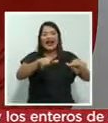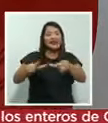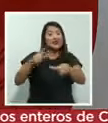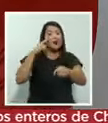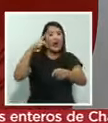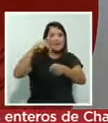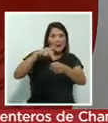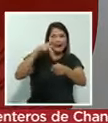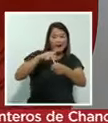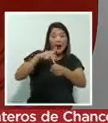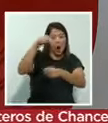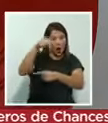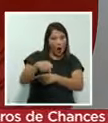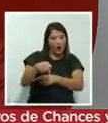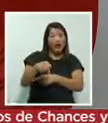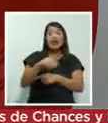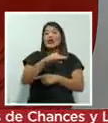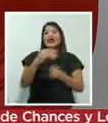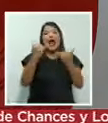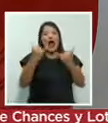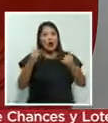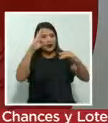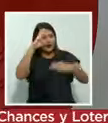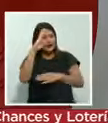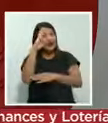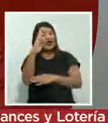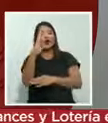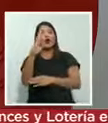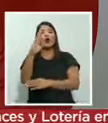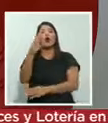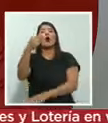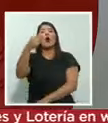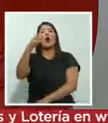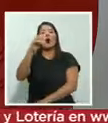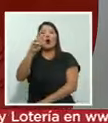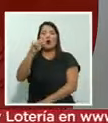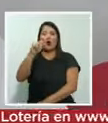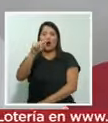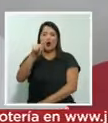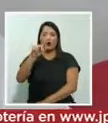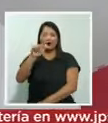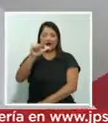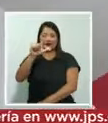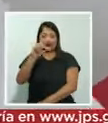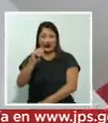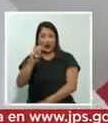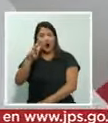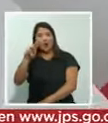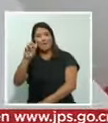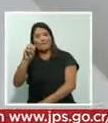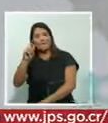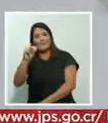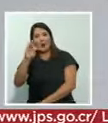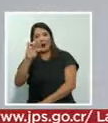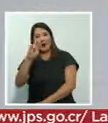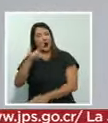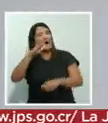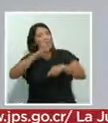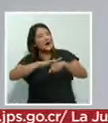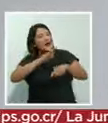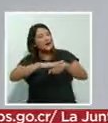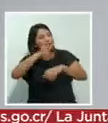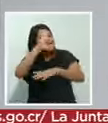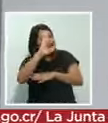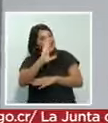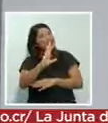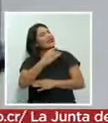este programa del día de hoy. Hoy vamos a saludar a don Gonzalo Montero. Don Gonzalo, permítame saludarle y